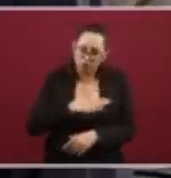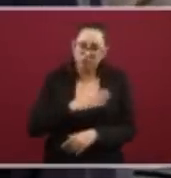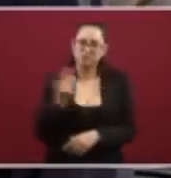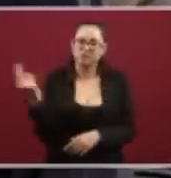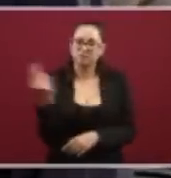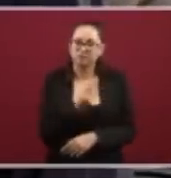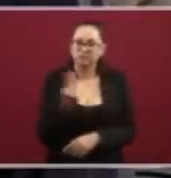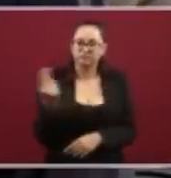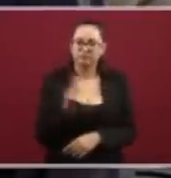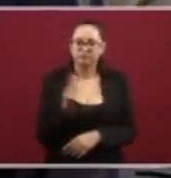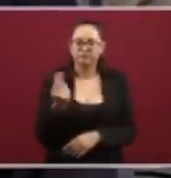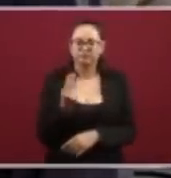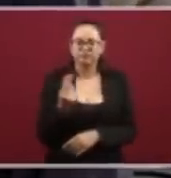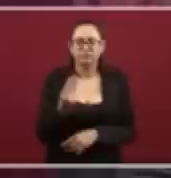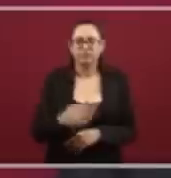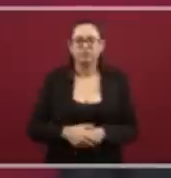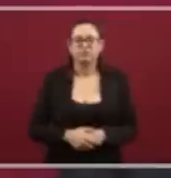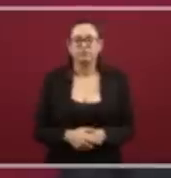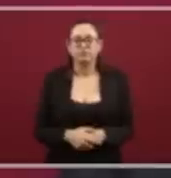este